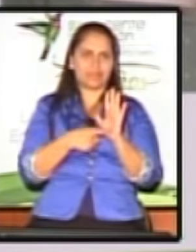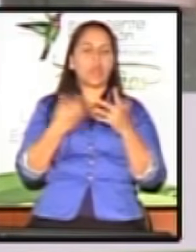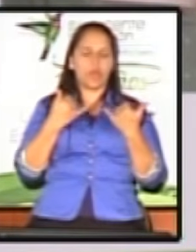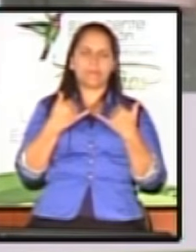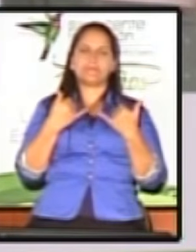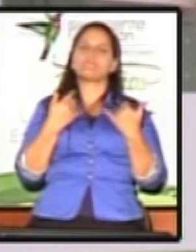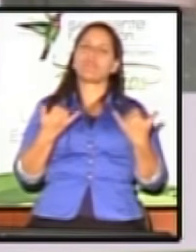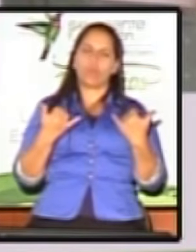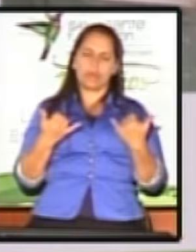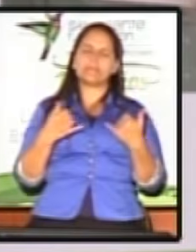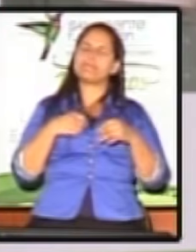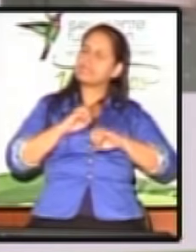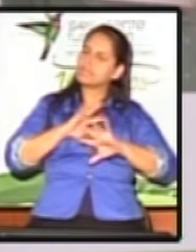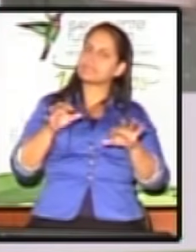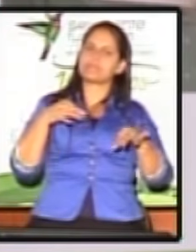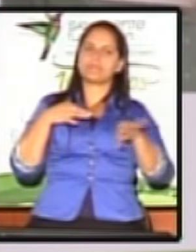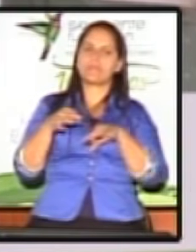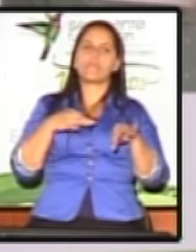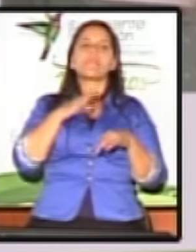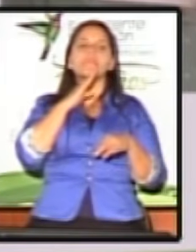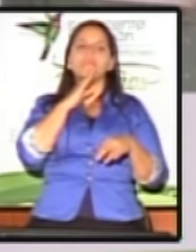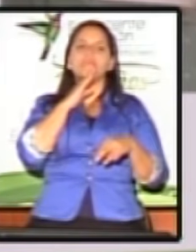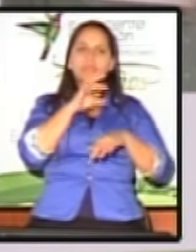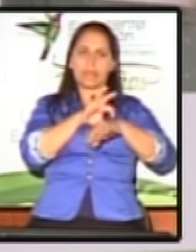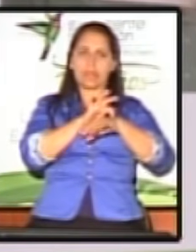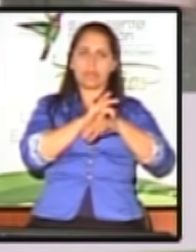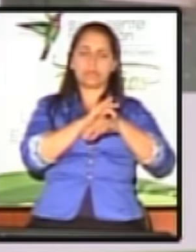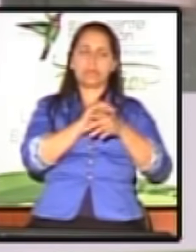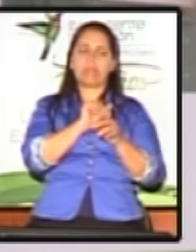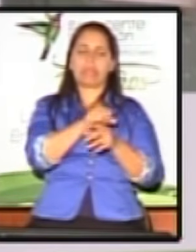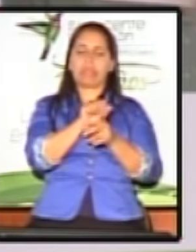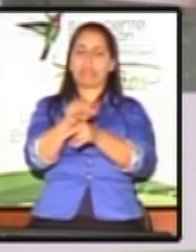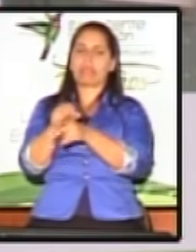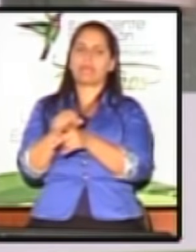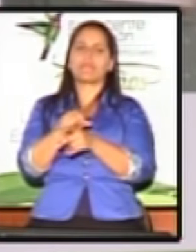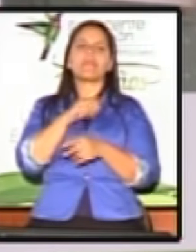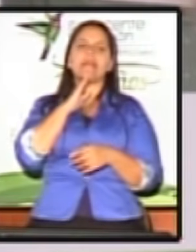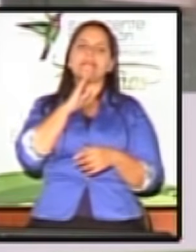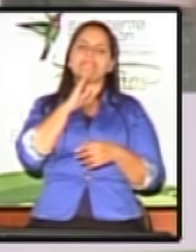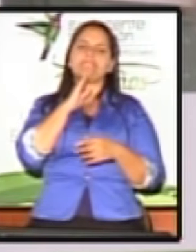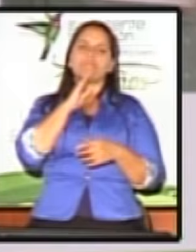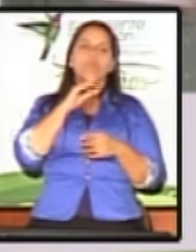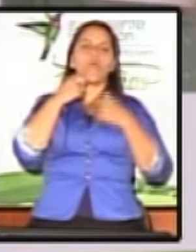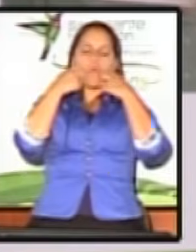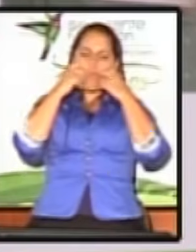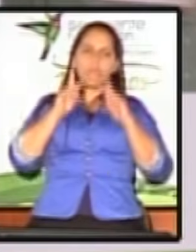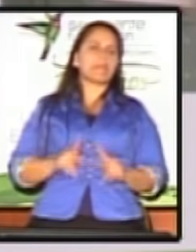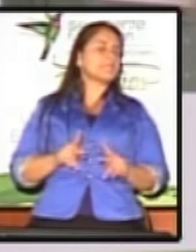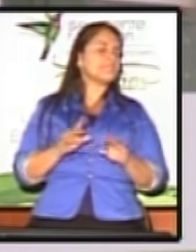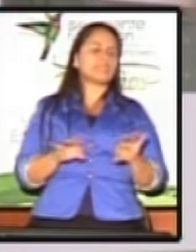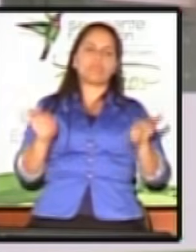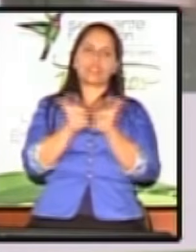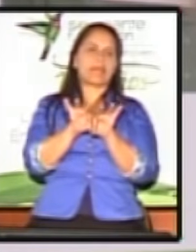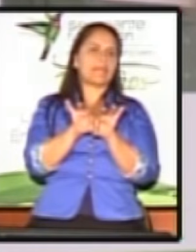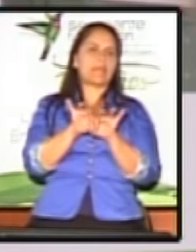día desafortunadamente en medicina se desprecia, pero se está retomando. La espiritualidad y el humanismo van de la mano. No